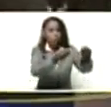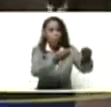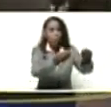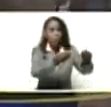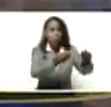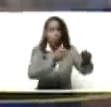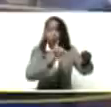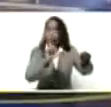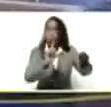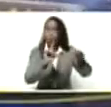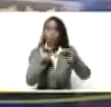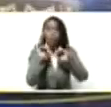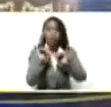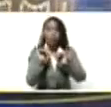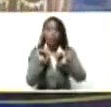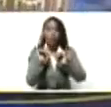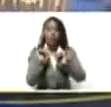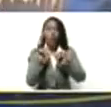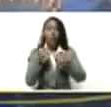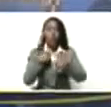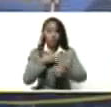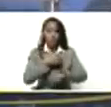para enfrentar la pandemia